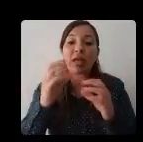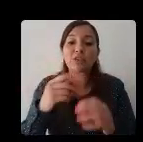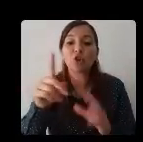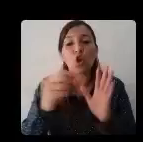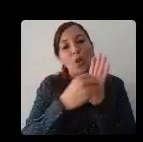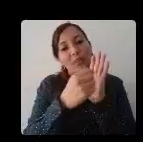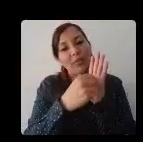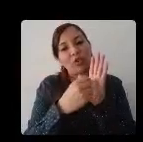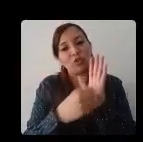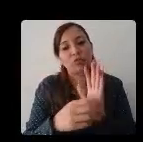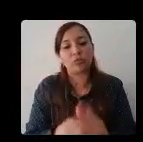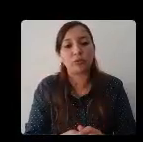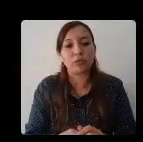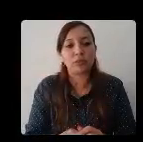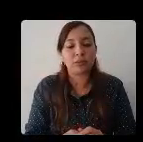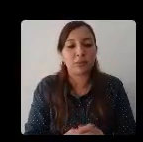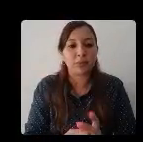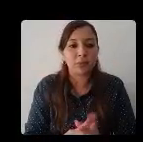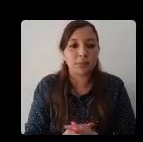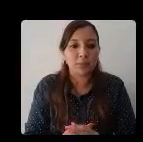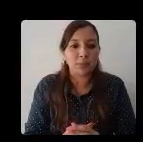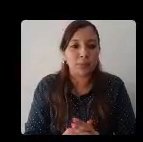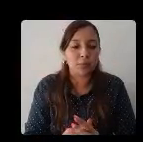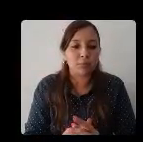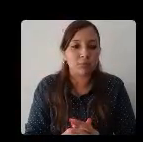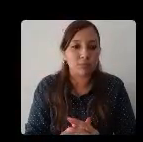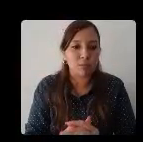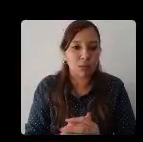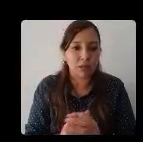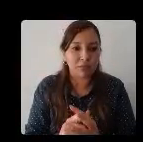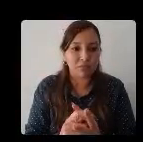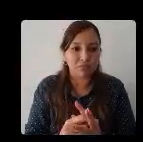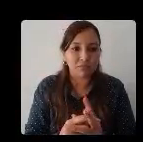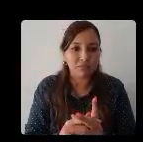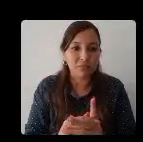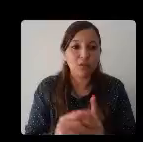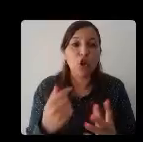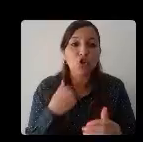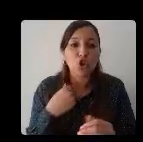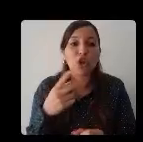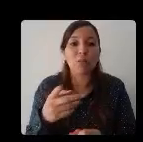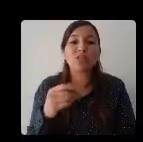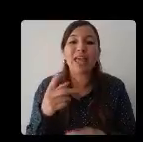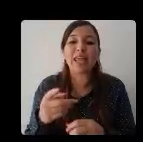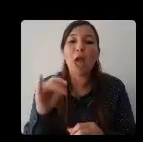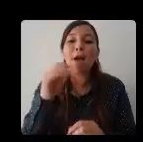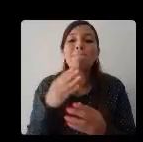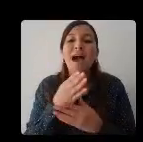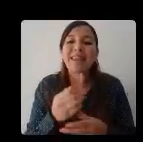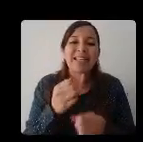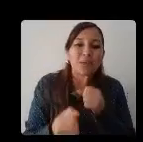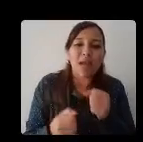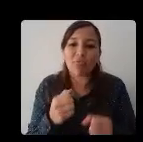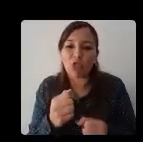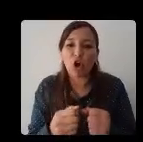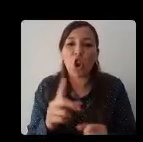siguen lanzando, bueno, el Ministerio de Turismo y que es un gran apoyo para nosotros, ¿no? En las comunidades, porque si